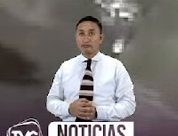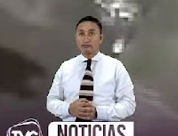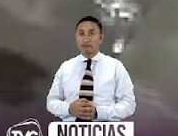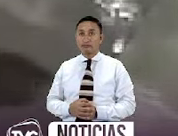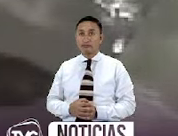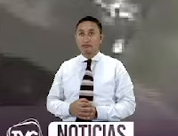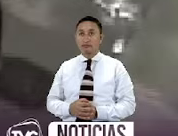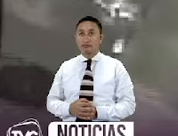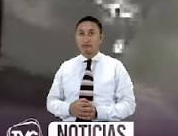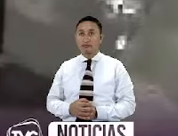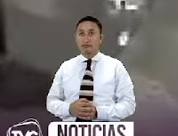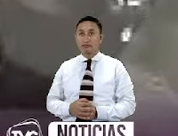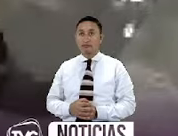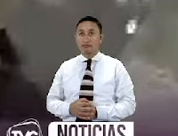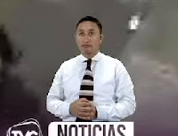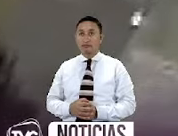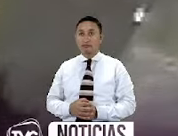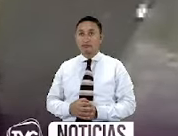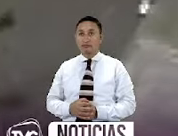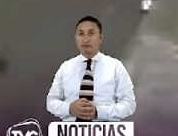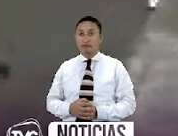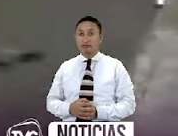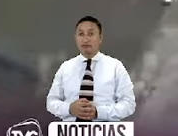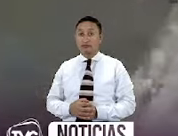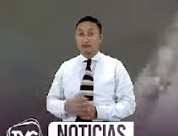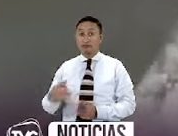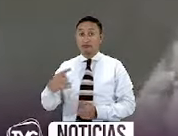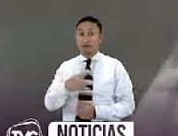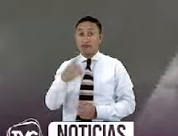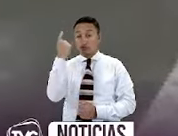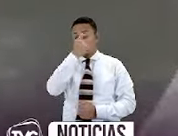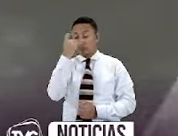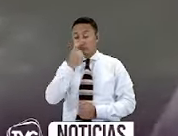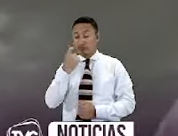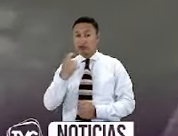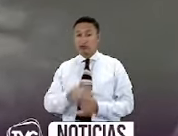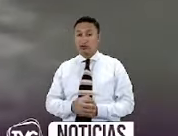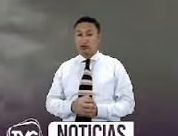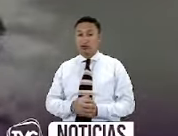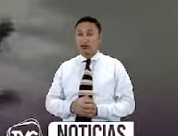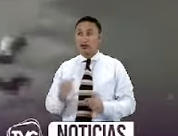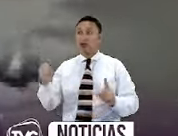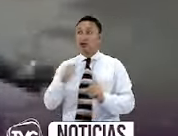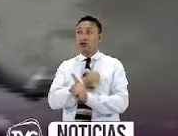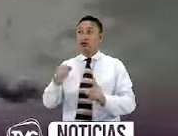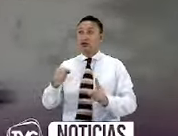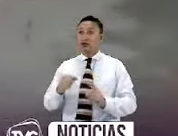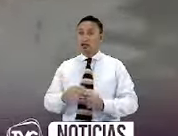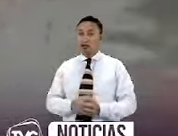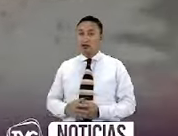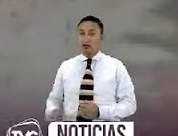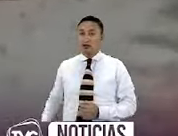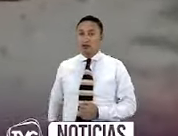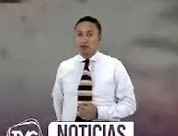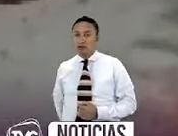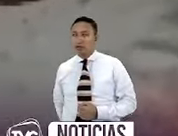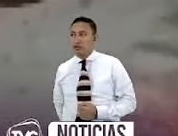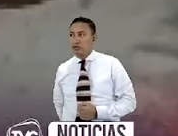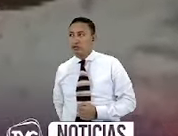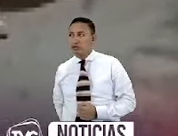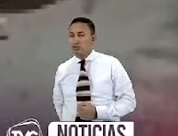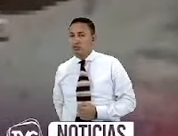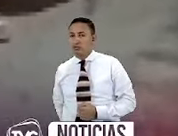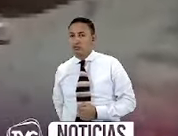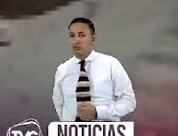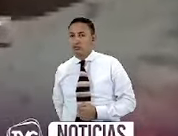rostro. Forcejea con la fémina para quitarle su bolso, la arrastra, golpea y sale huyendo del lugar en el taxi, dejando a la mujer en el suelo.